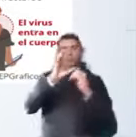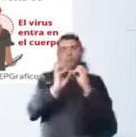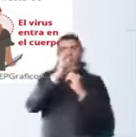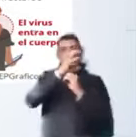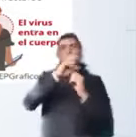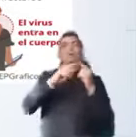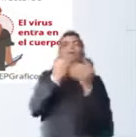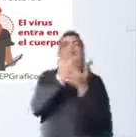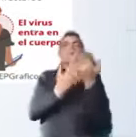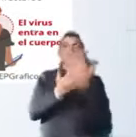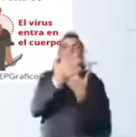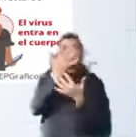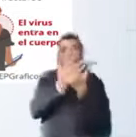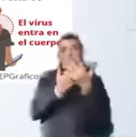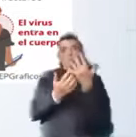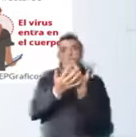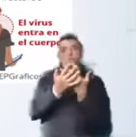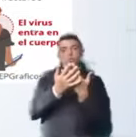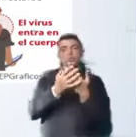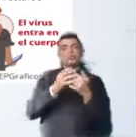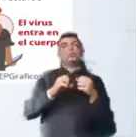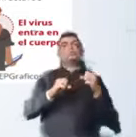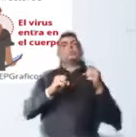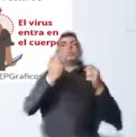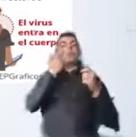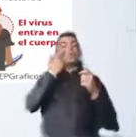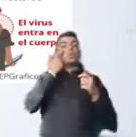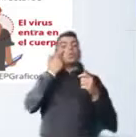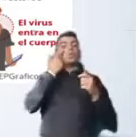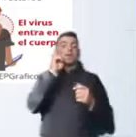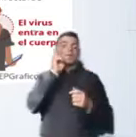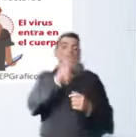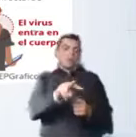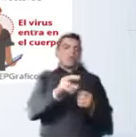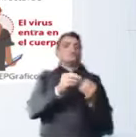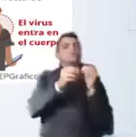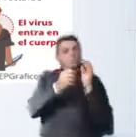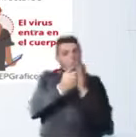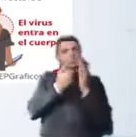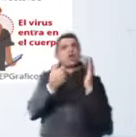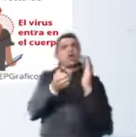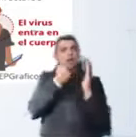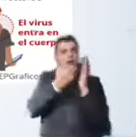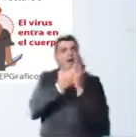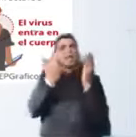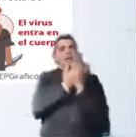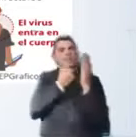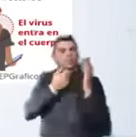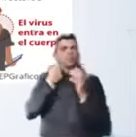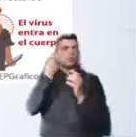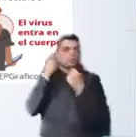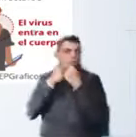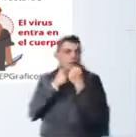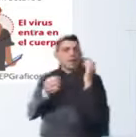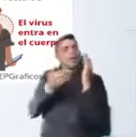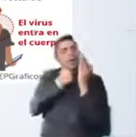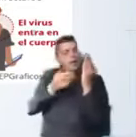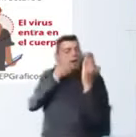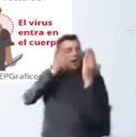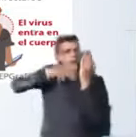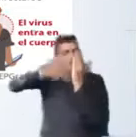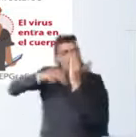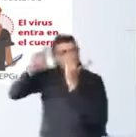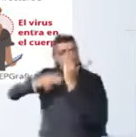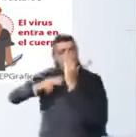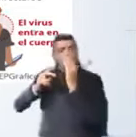Voy a hacer un paréntesis. Estuve revisando muchísimos artículos durante esta última semana y hay versiones